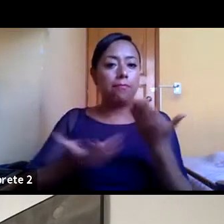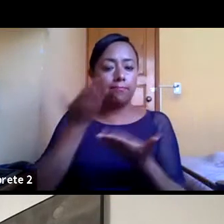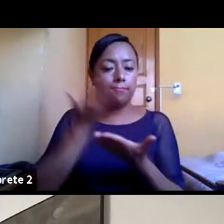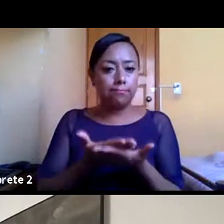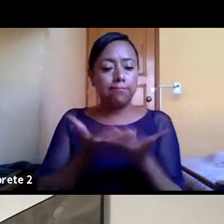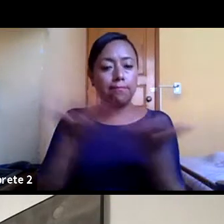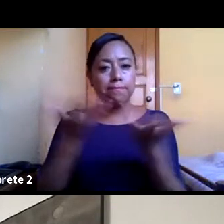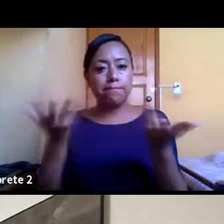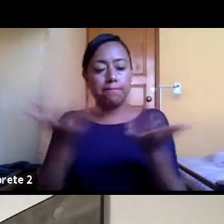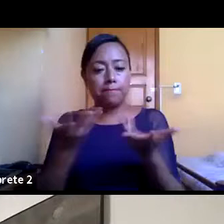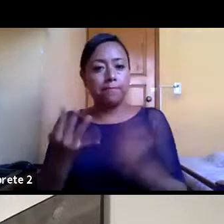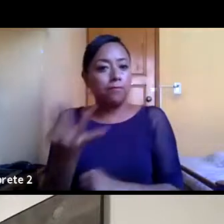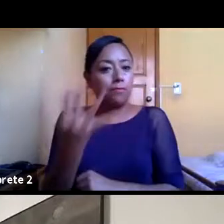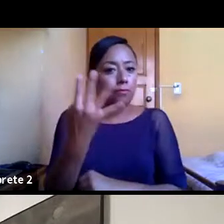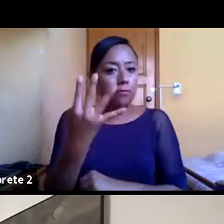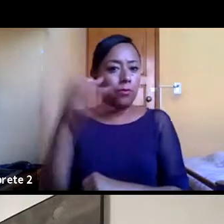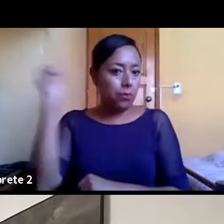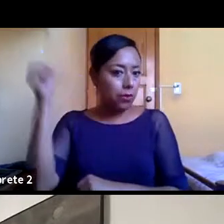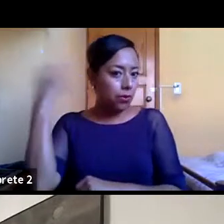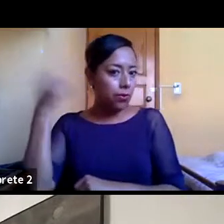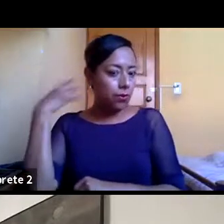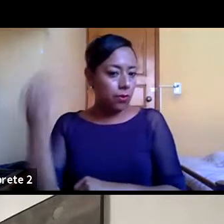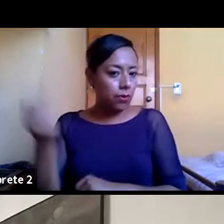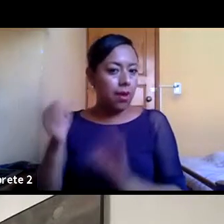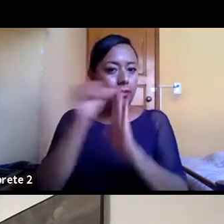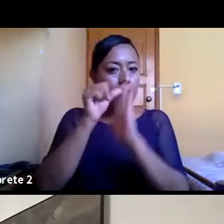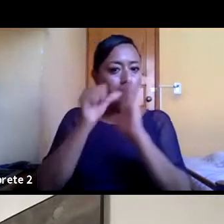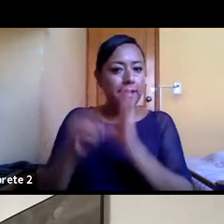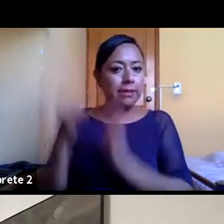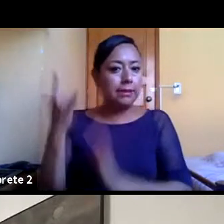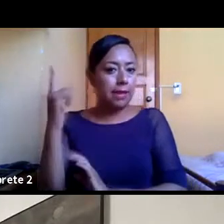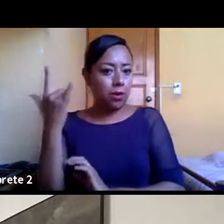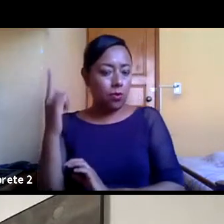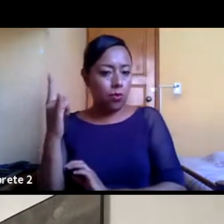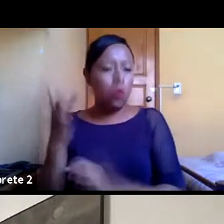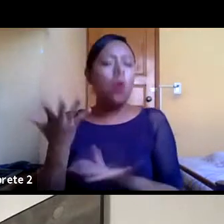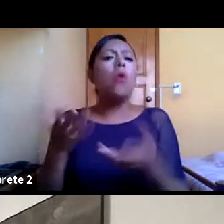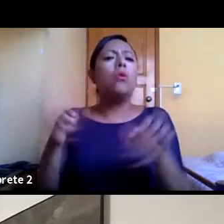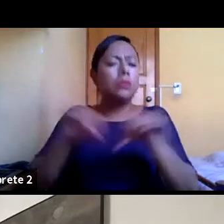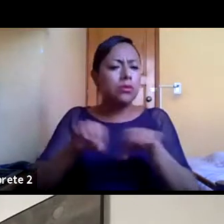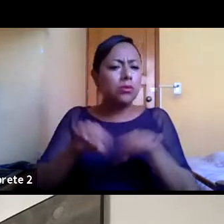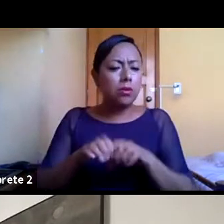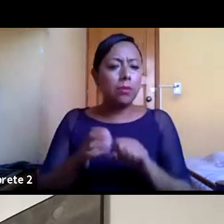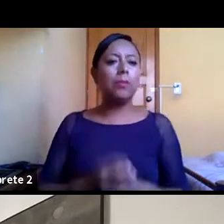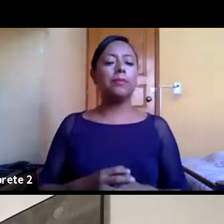de 4 foros durante el mes de julio, divididos de la siguiente manera.